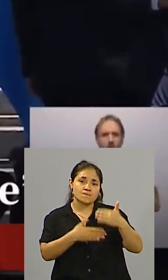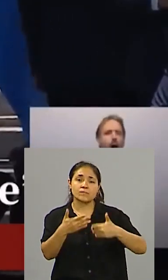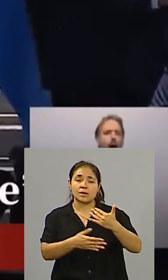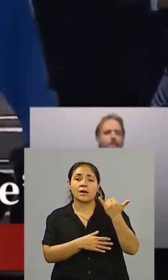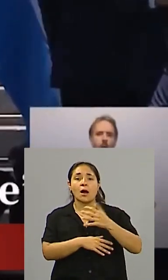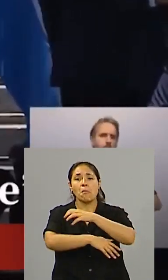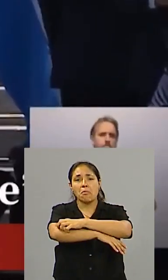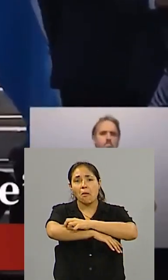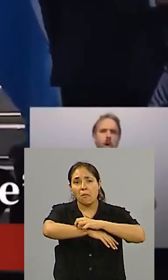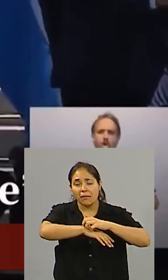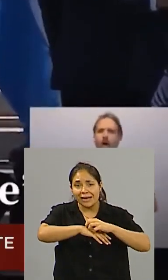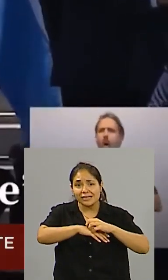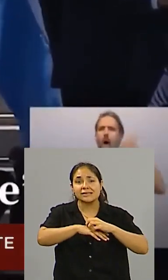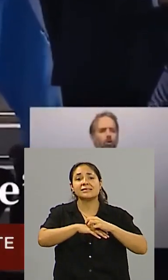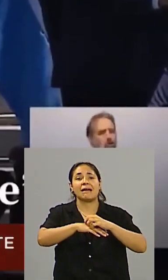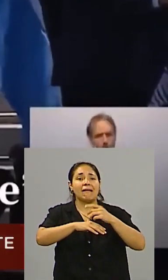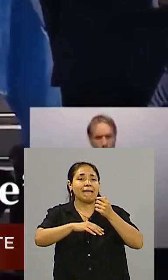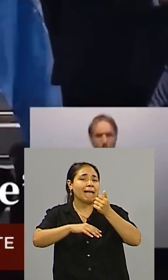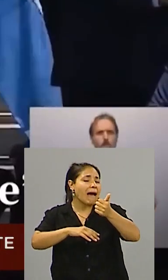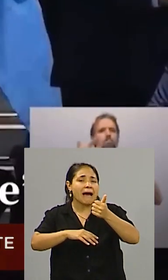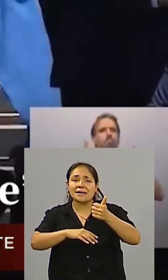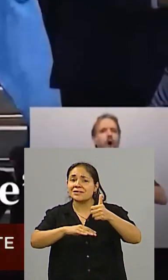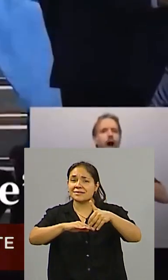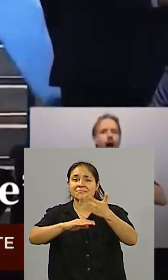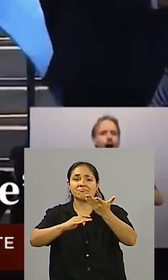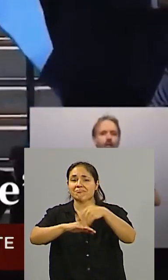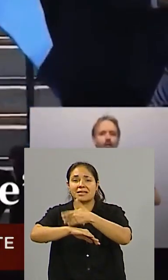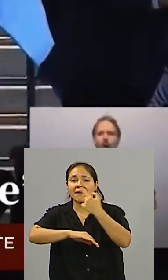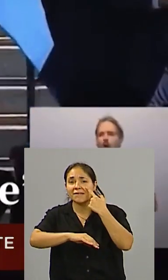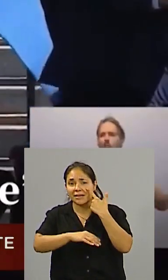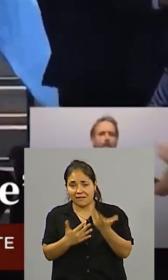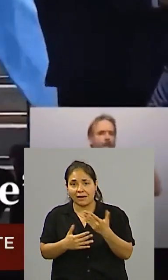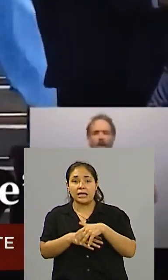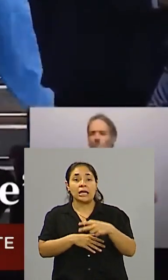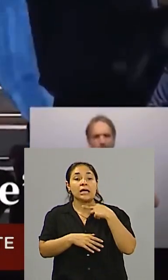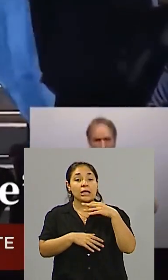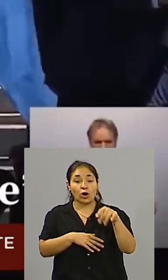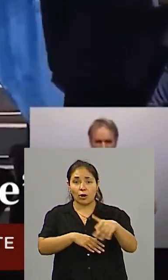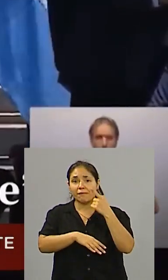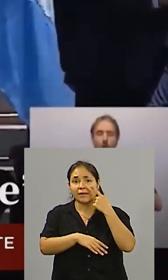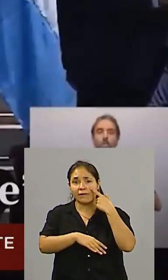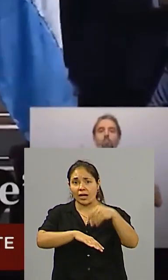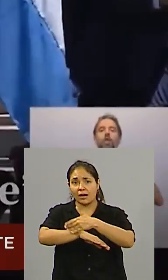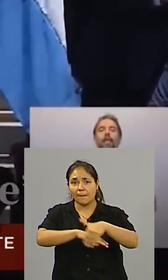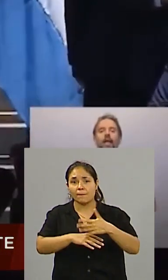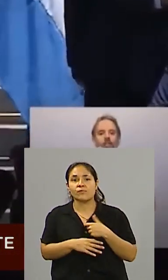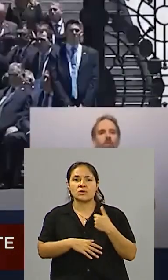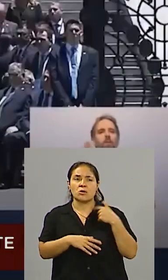línea de pobreza y la línea de indigencia. Sí. Y entonces mi hijo va a vivir en la indigencia. Entonces voto que se rompa